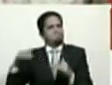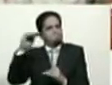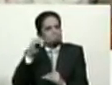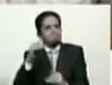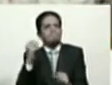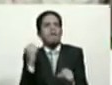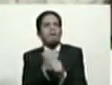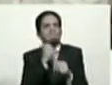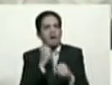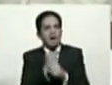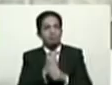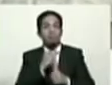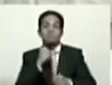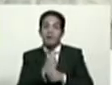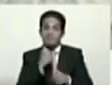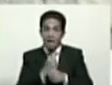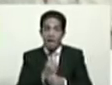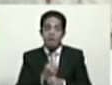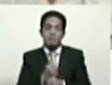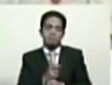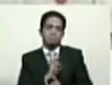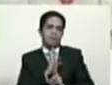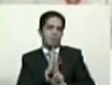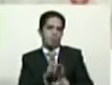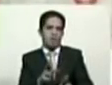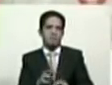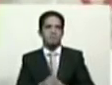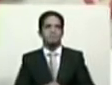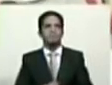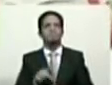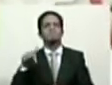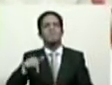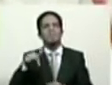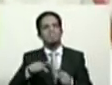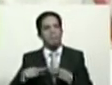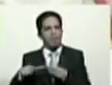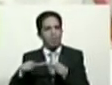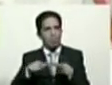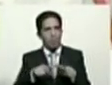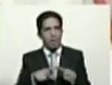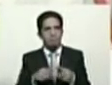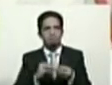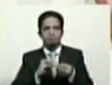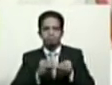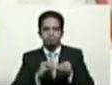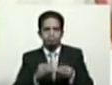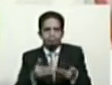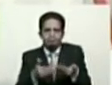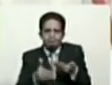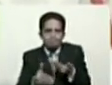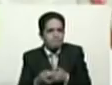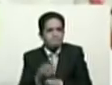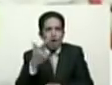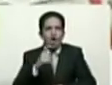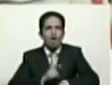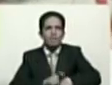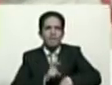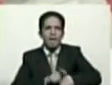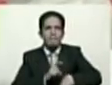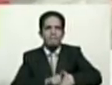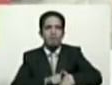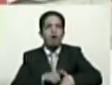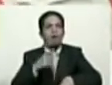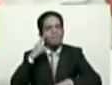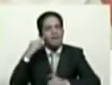el trabajo productivo es nuestra respuesta está planta esta subestación se estará recuperando en las próximas horas para recuperar la